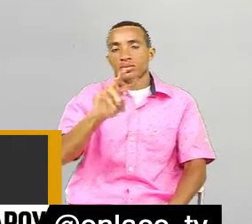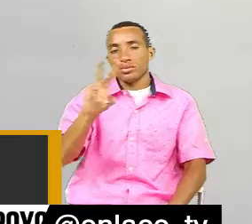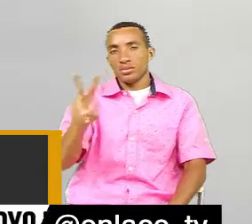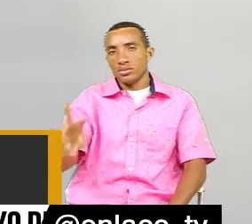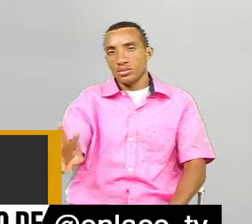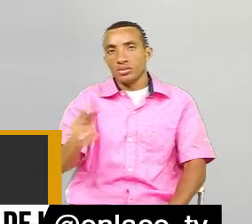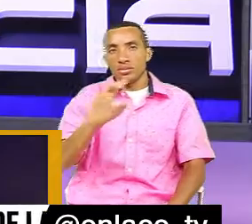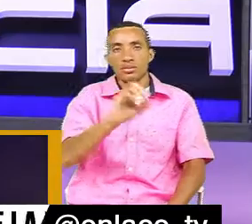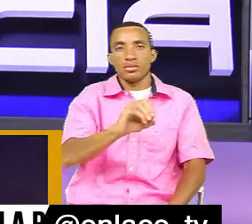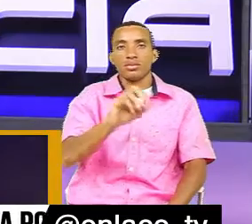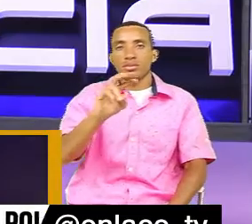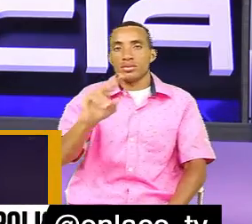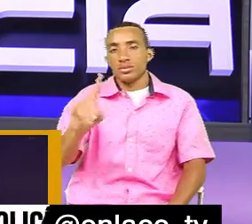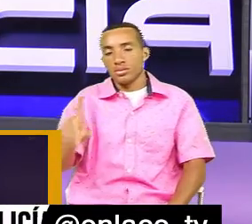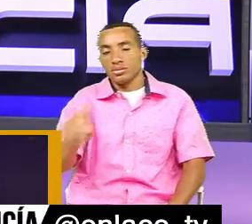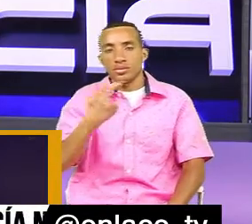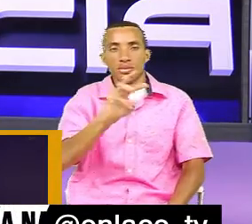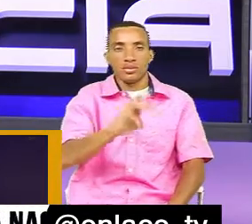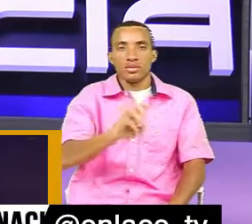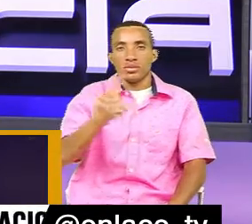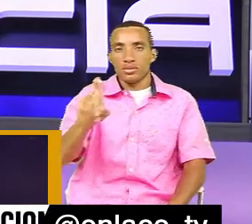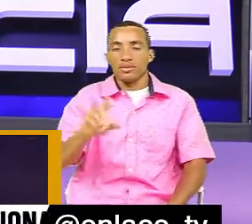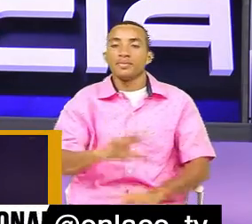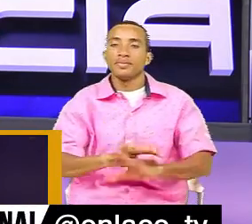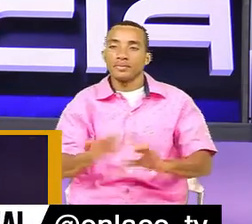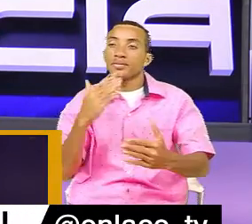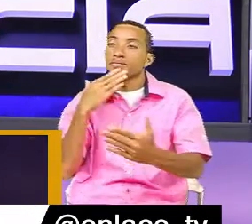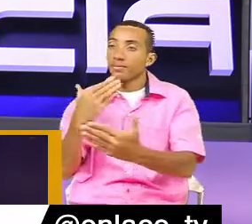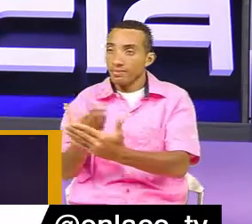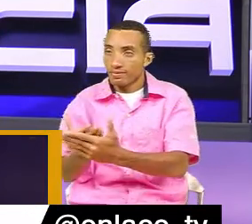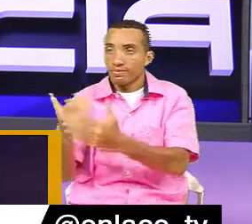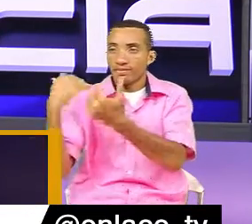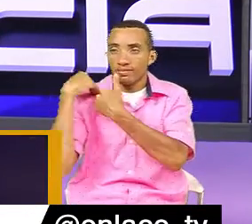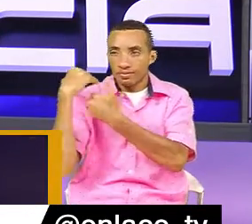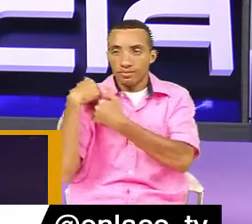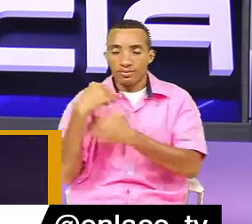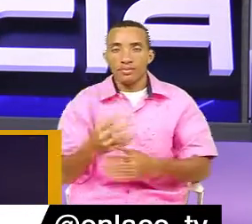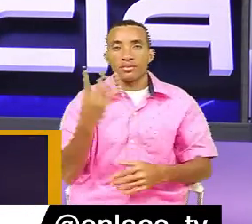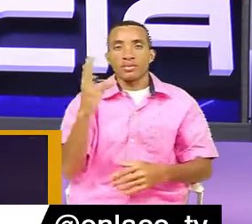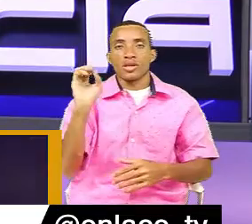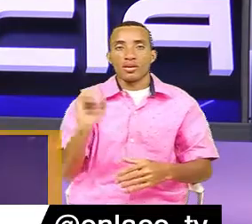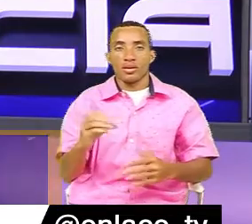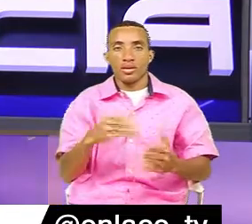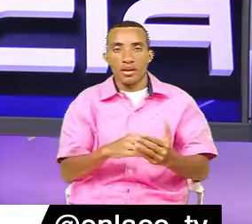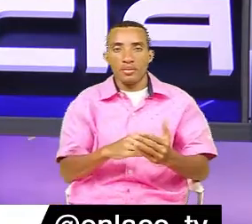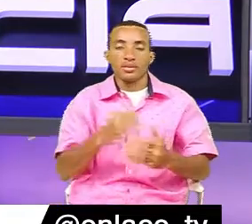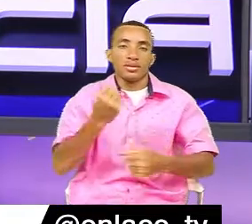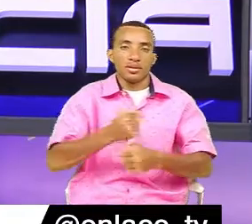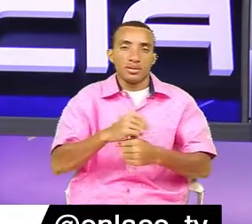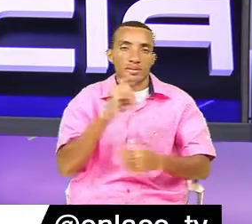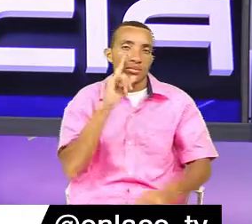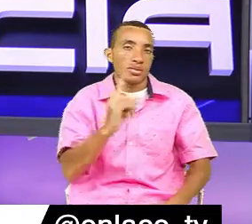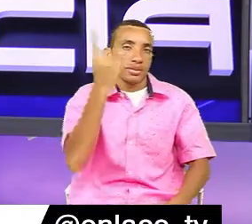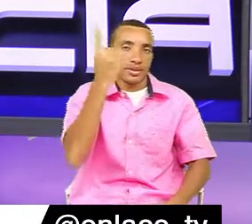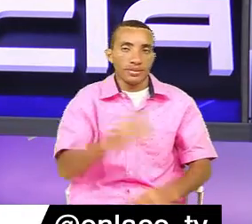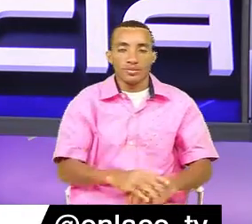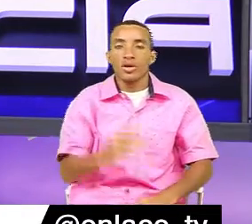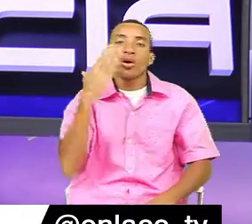317-423-0386. Muy bien, muchísimas gracias, Junior Navaja, quien se encarga de este programa de 40.000 primeros empleos desde Cafava, desde la